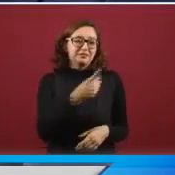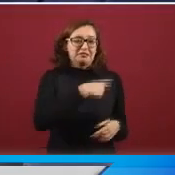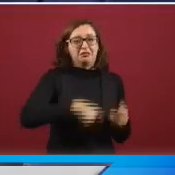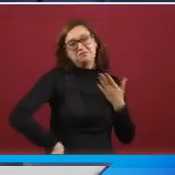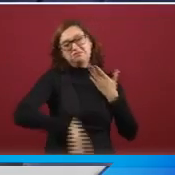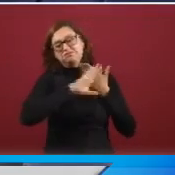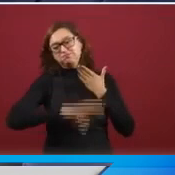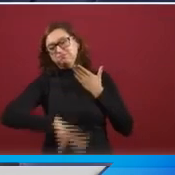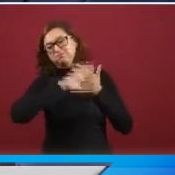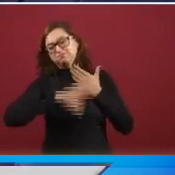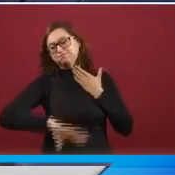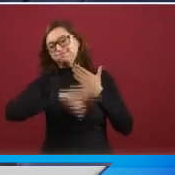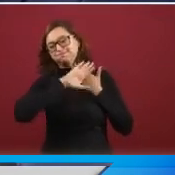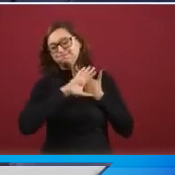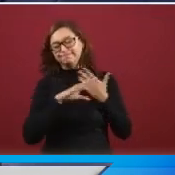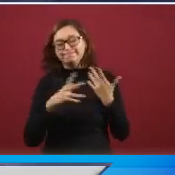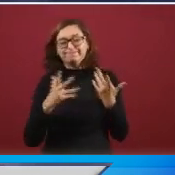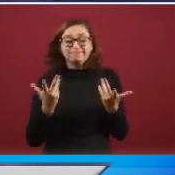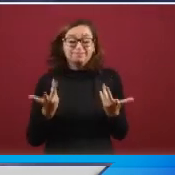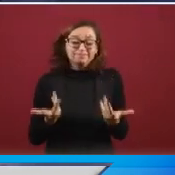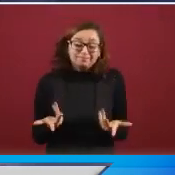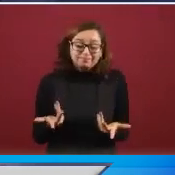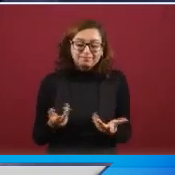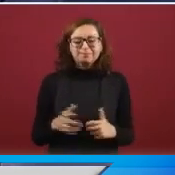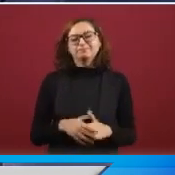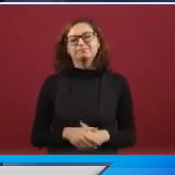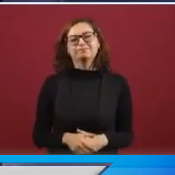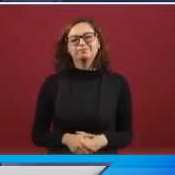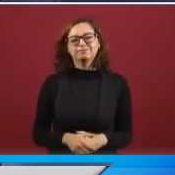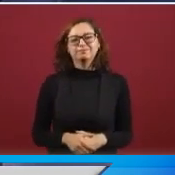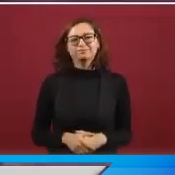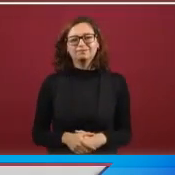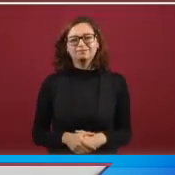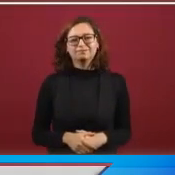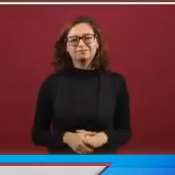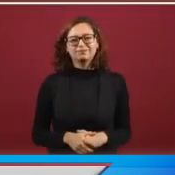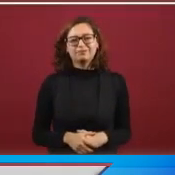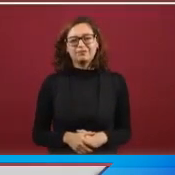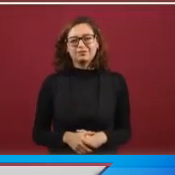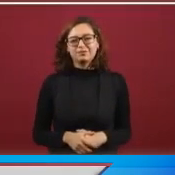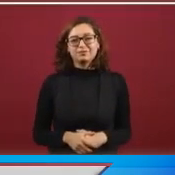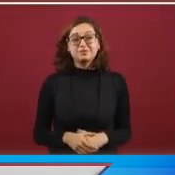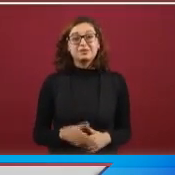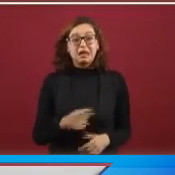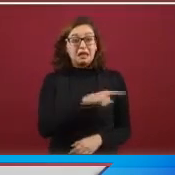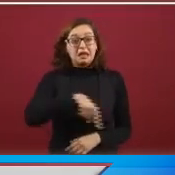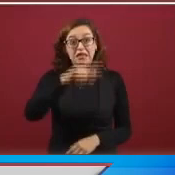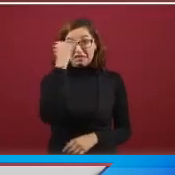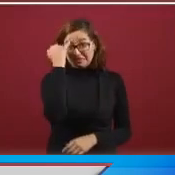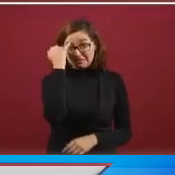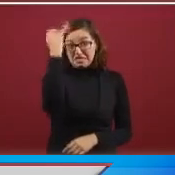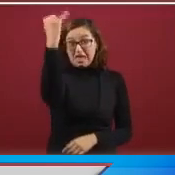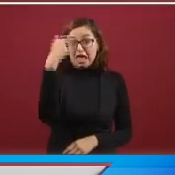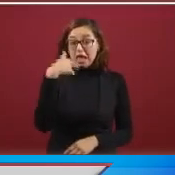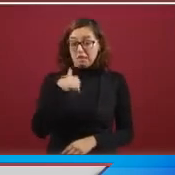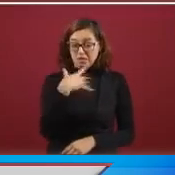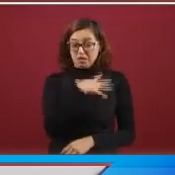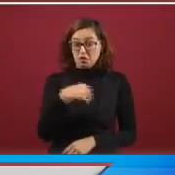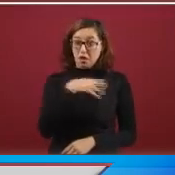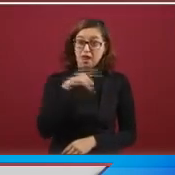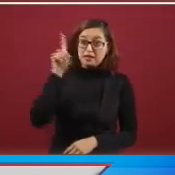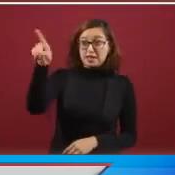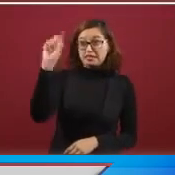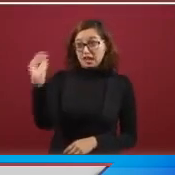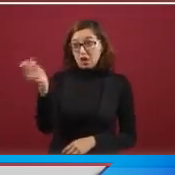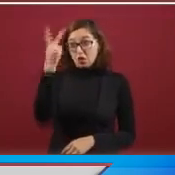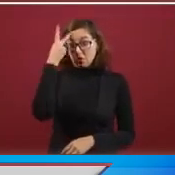prensa. Que se va mi hijo a un campamento a San Luis